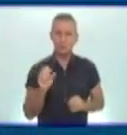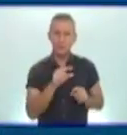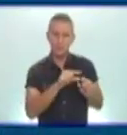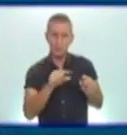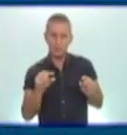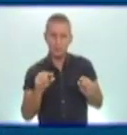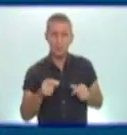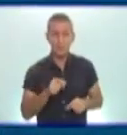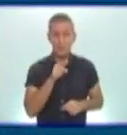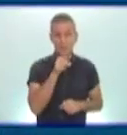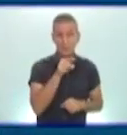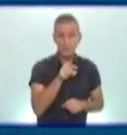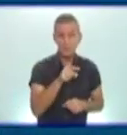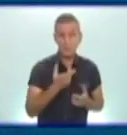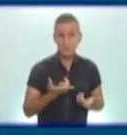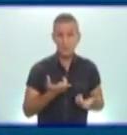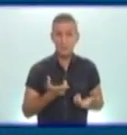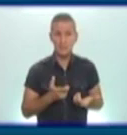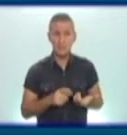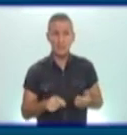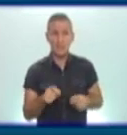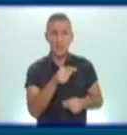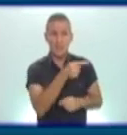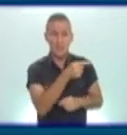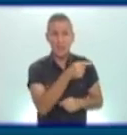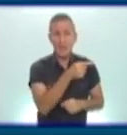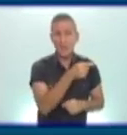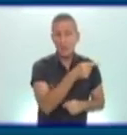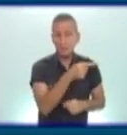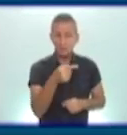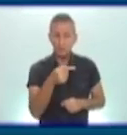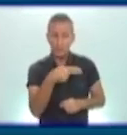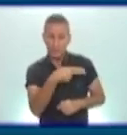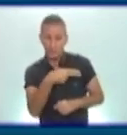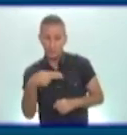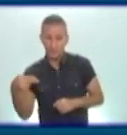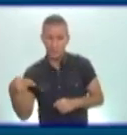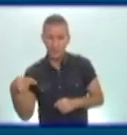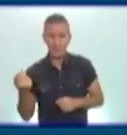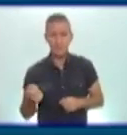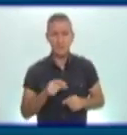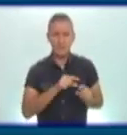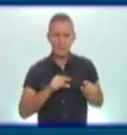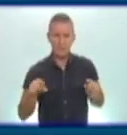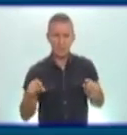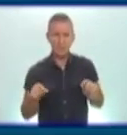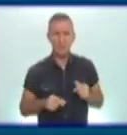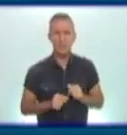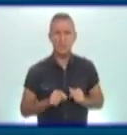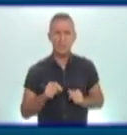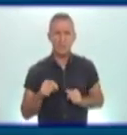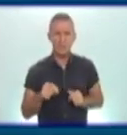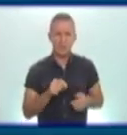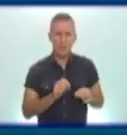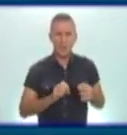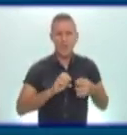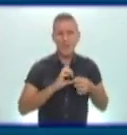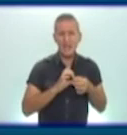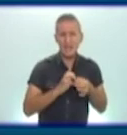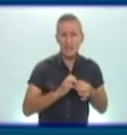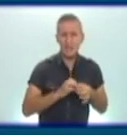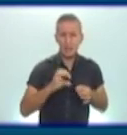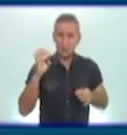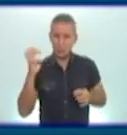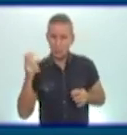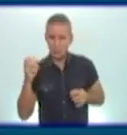Señala el sujeto y el predicado de la siguiente oración. Señala el núcleo del sujeto, determina el género y el número.